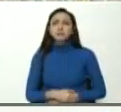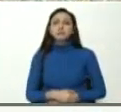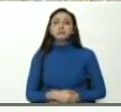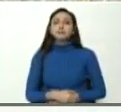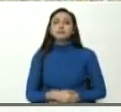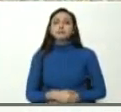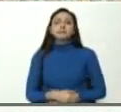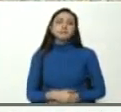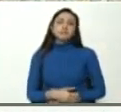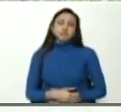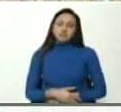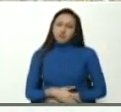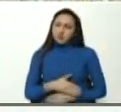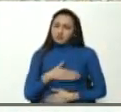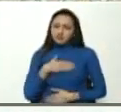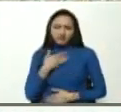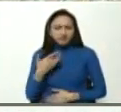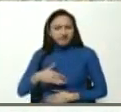es abrumador